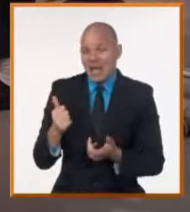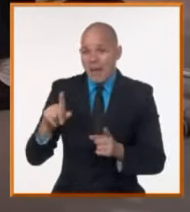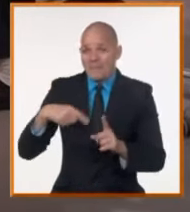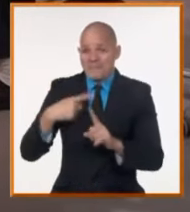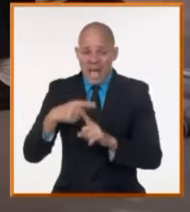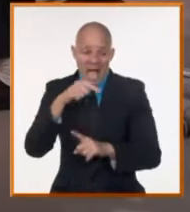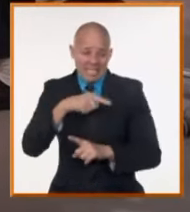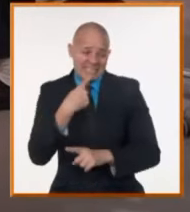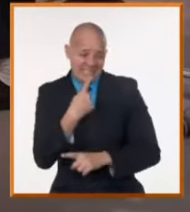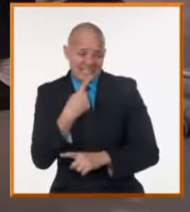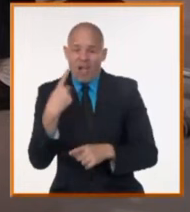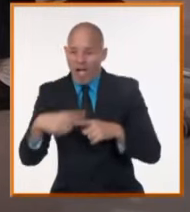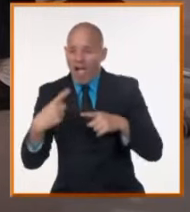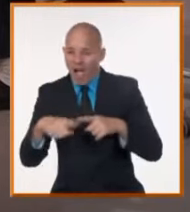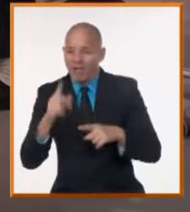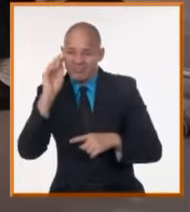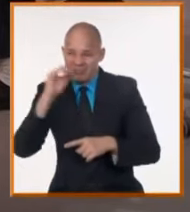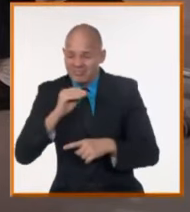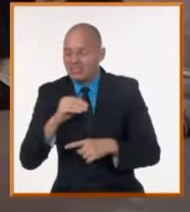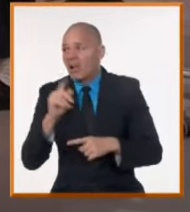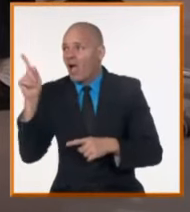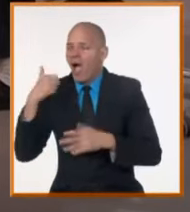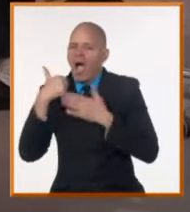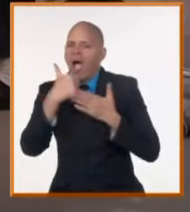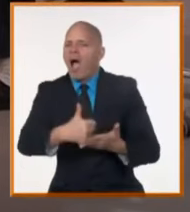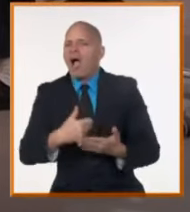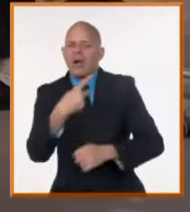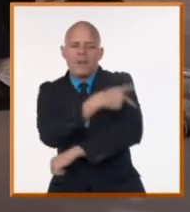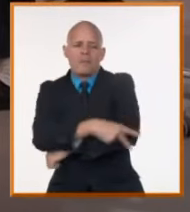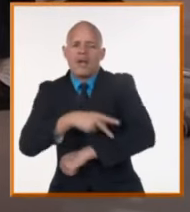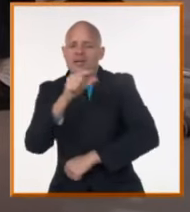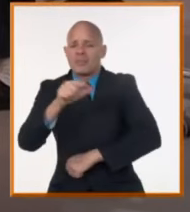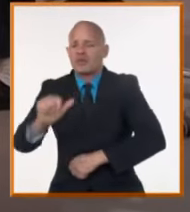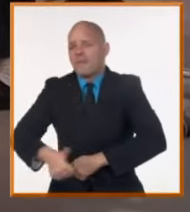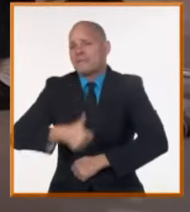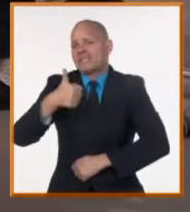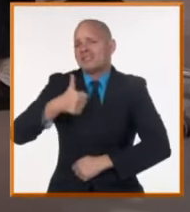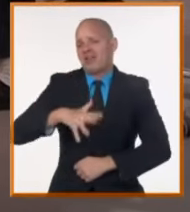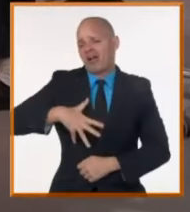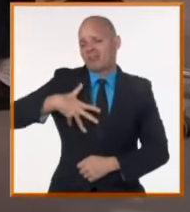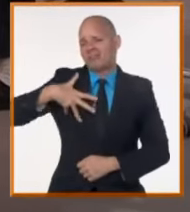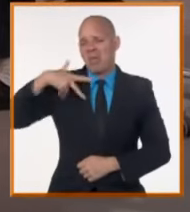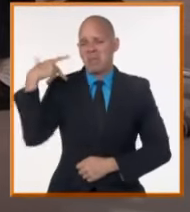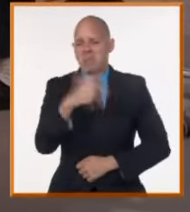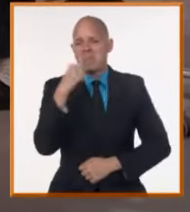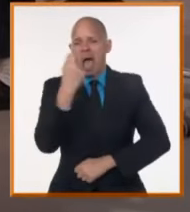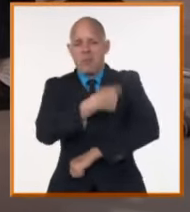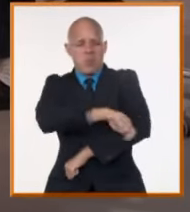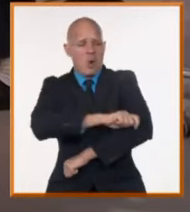mencionaban aquí, más sangrientas de la región, los Somoza, Trujillo, Duvalier, Strones,